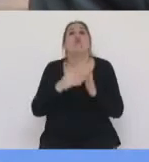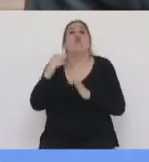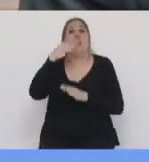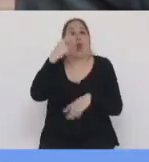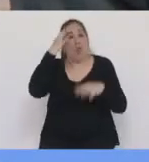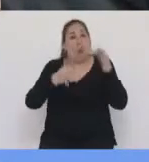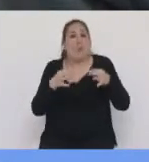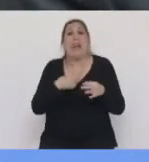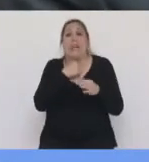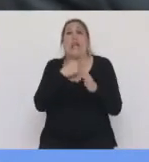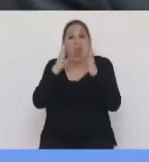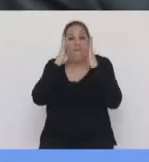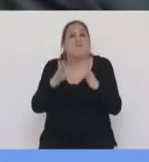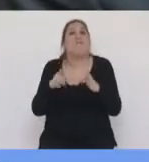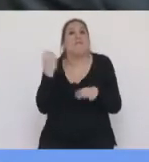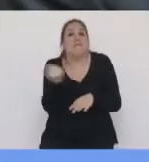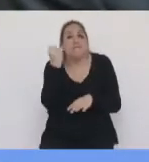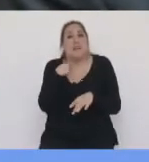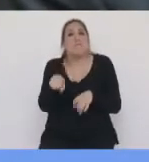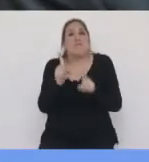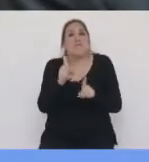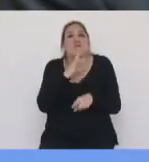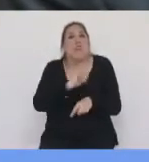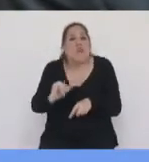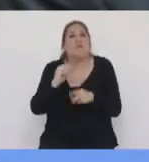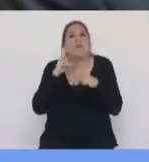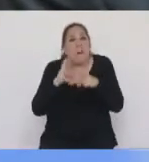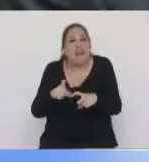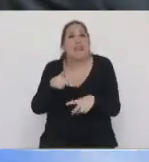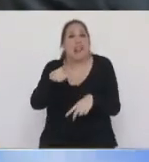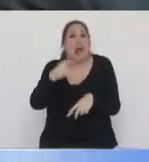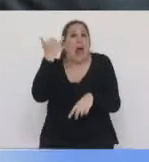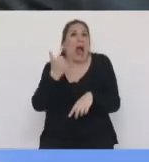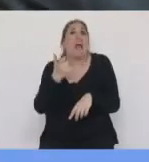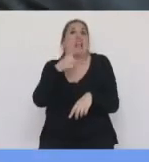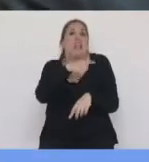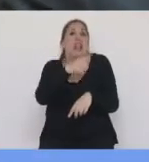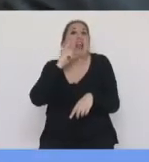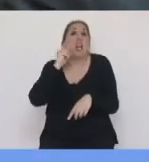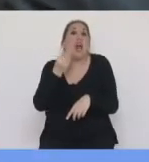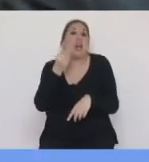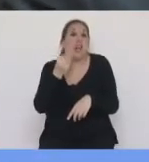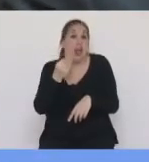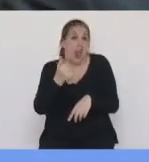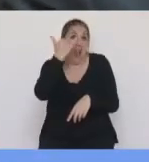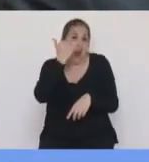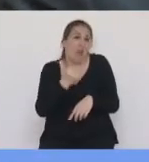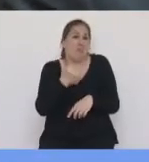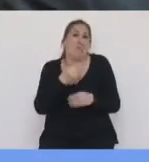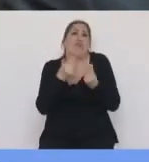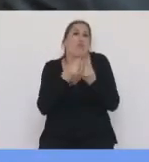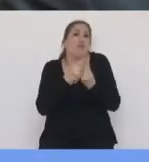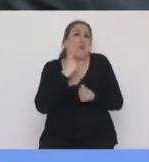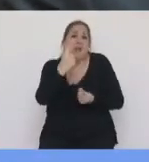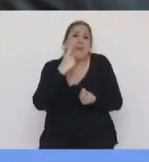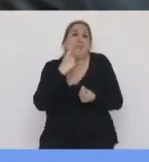abocarse chupar esa causa en la cual está comprometido el erario público miles y miles